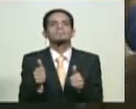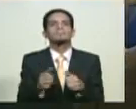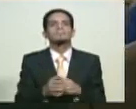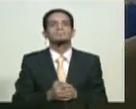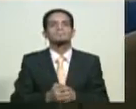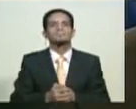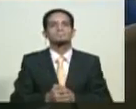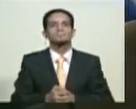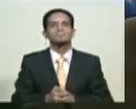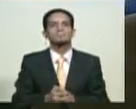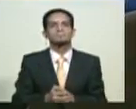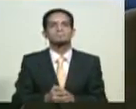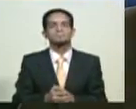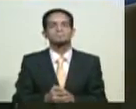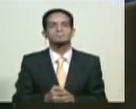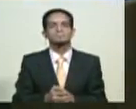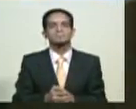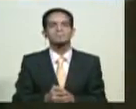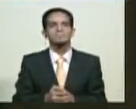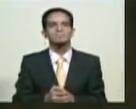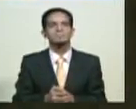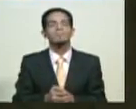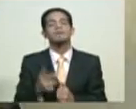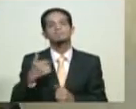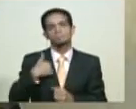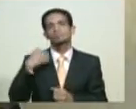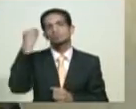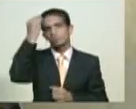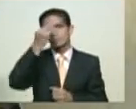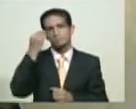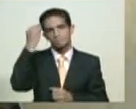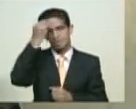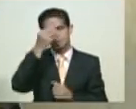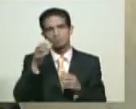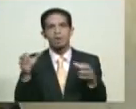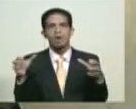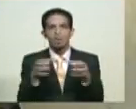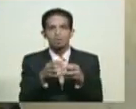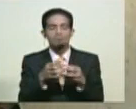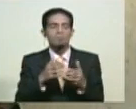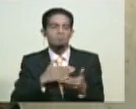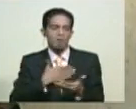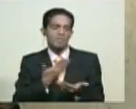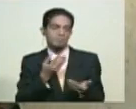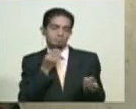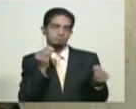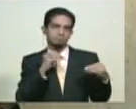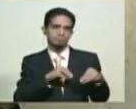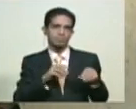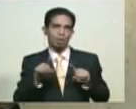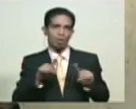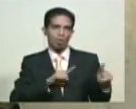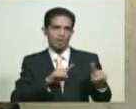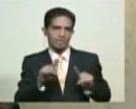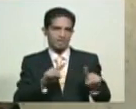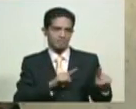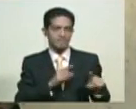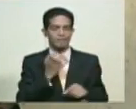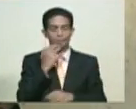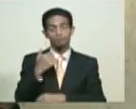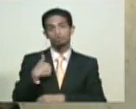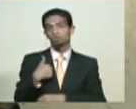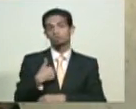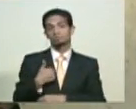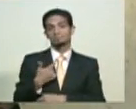argumento y recontraargumento. Yo pienso que, bueno, el equipo puede establecer una coordinación. Yo, porque soy muy